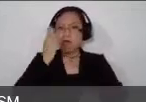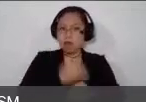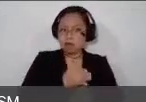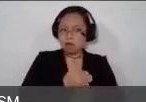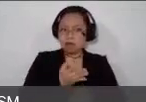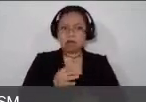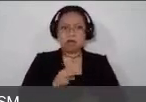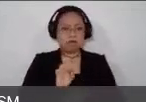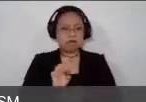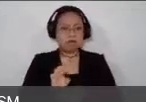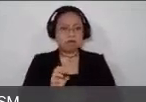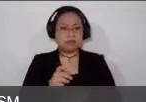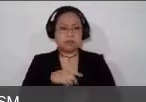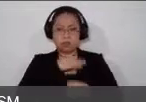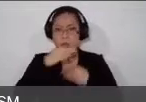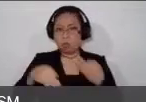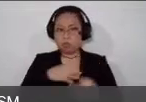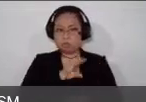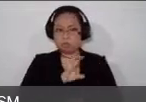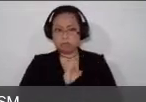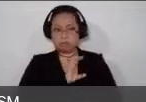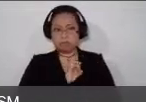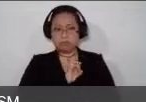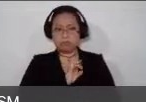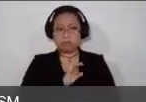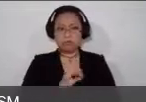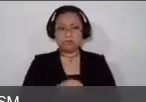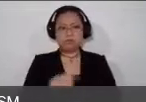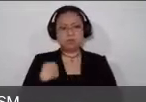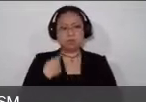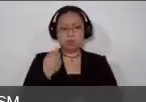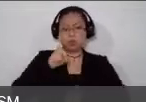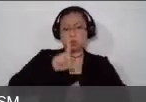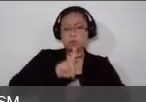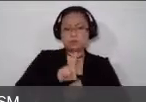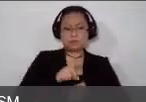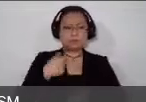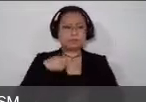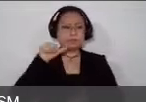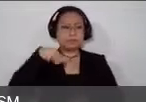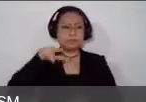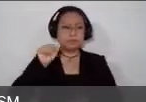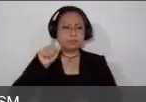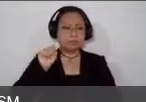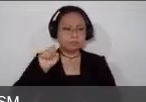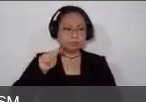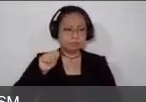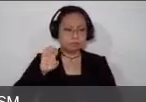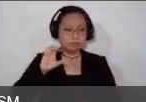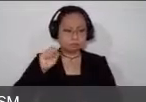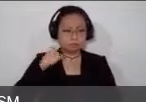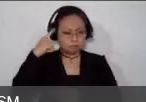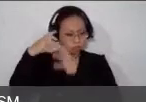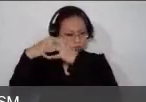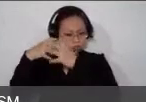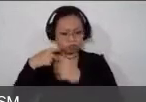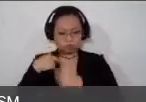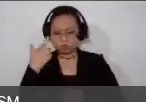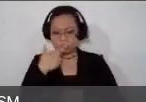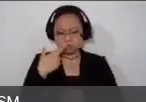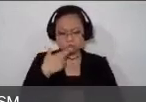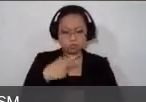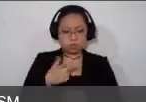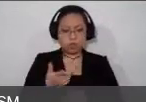yo estaba un día en anestesia en neurocirugía y llegó y me dijo este ya no es tu sitio